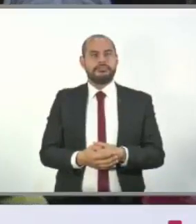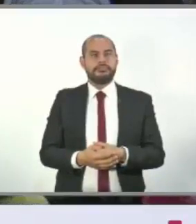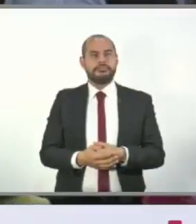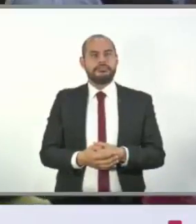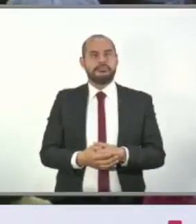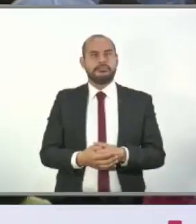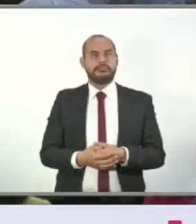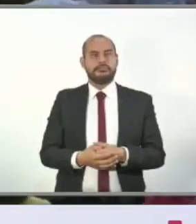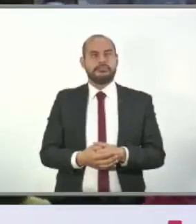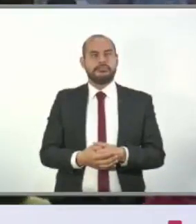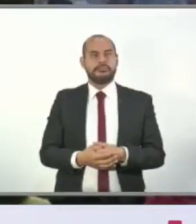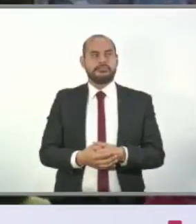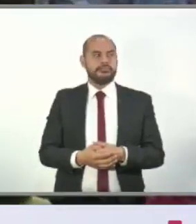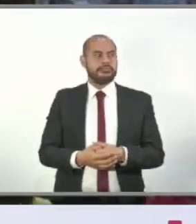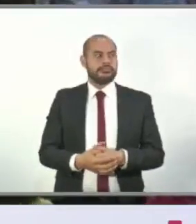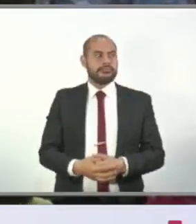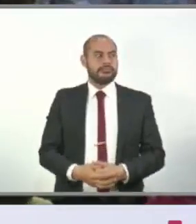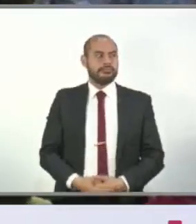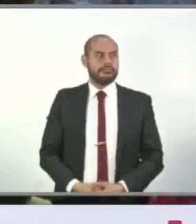Canto final.